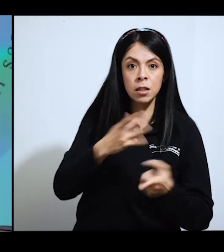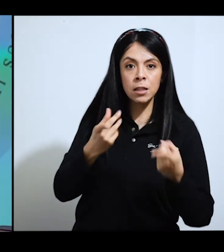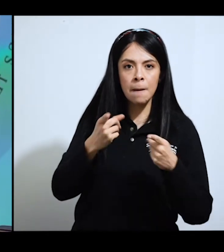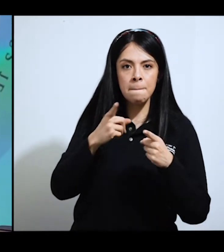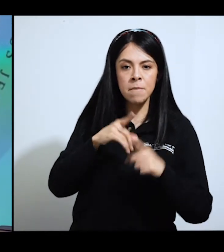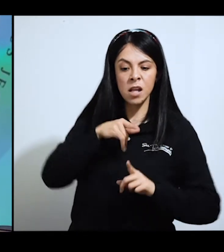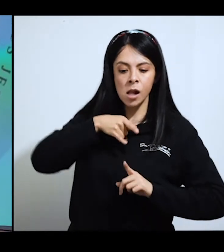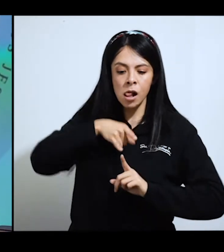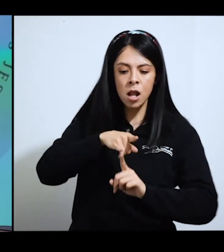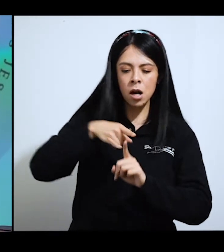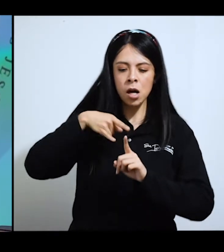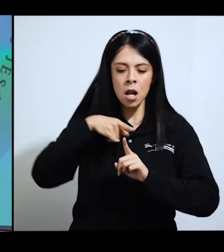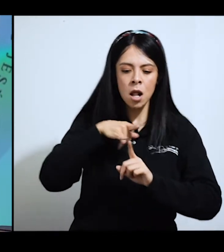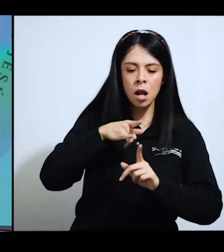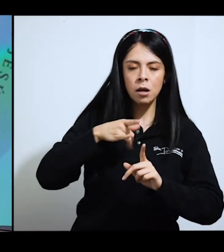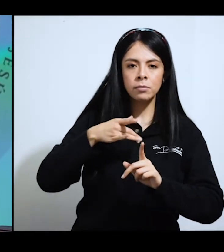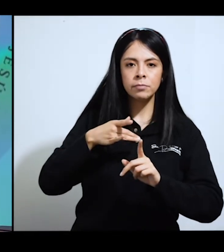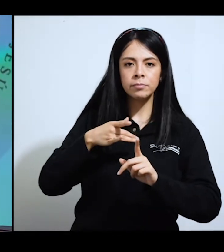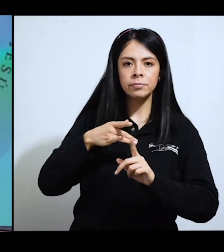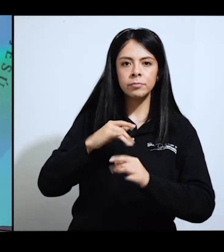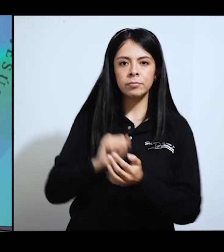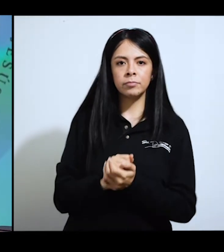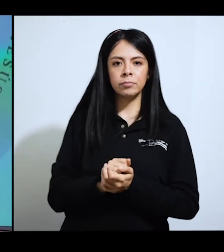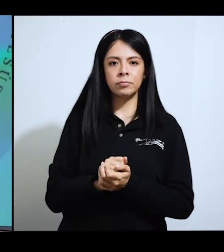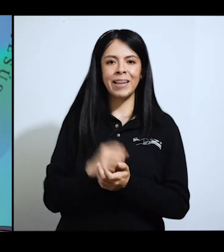demonios, que estaban siendo